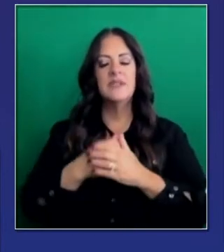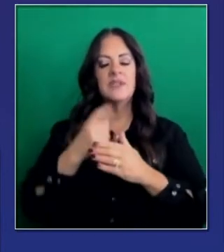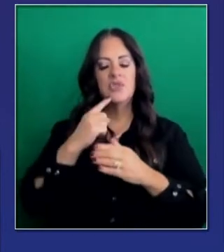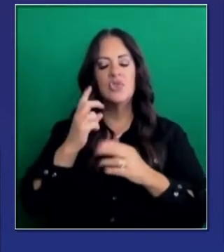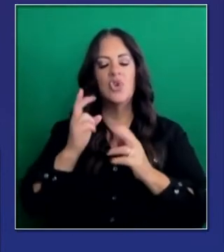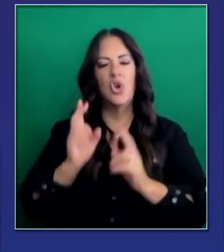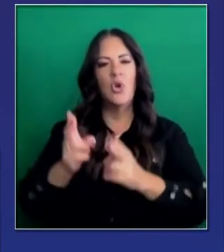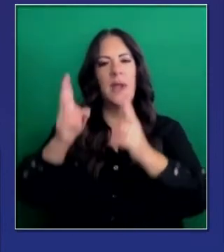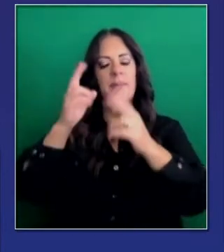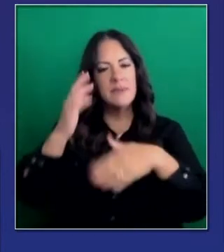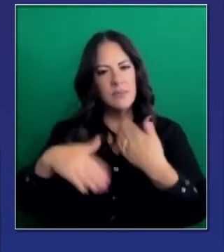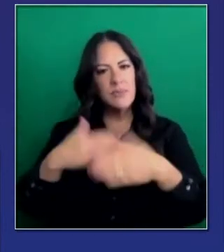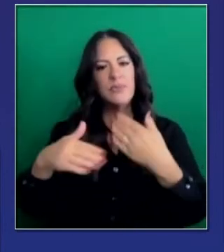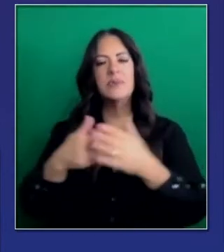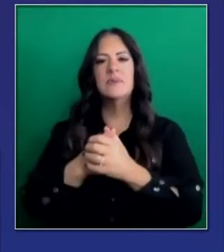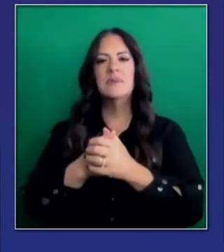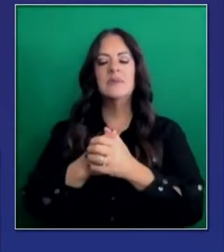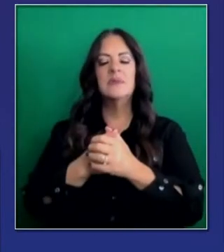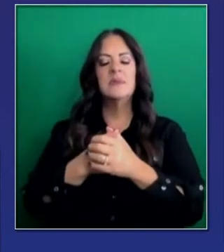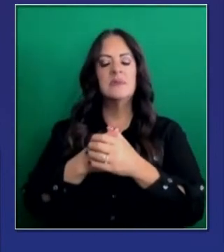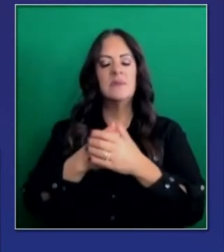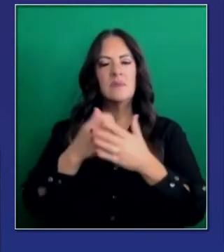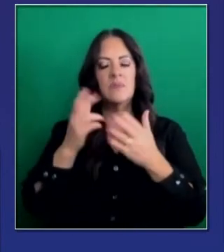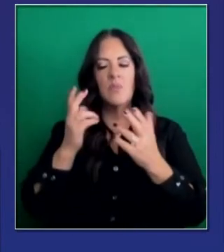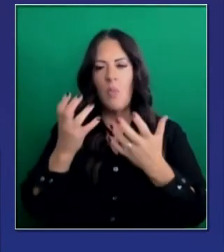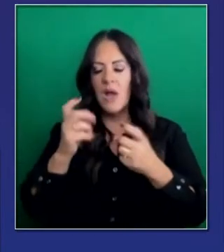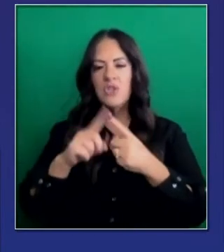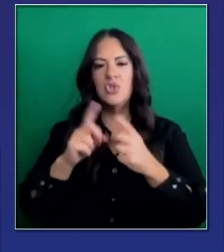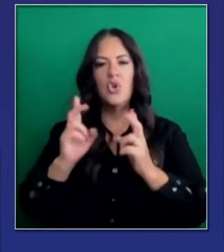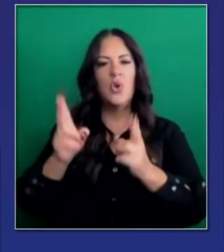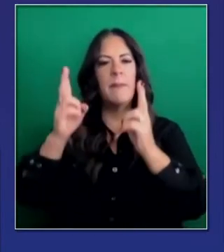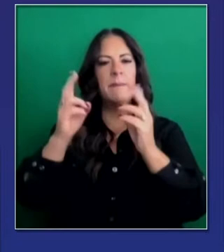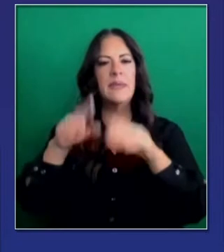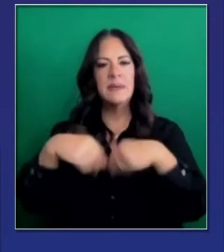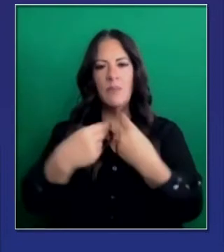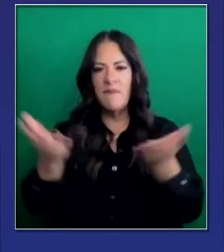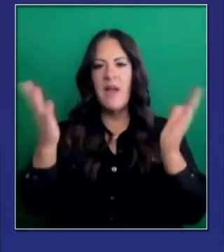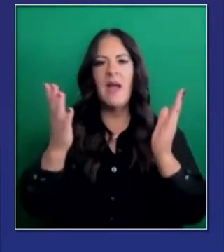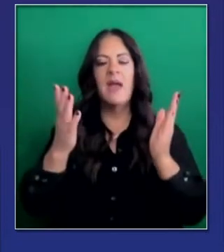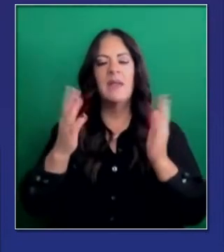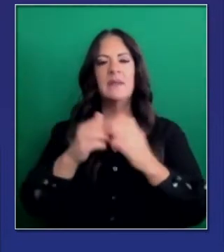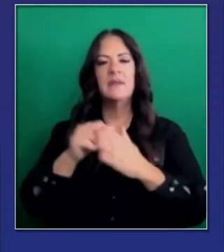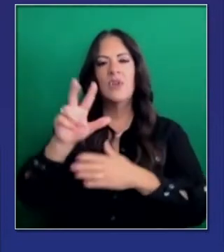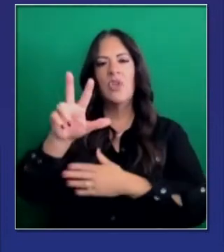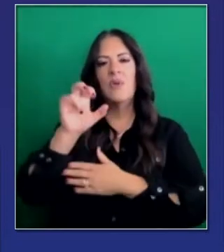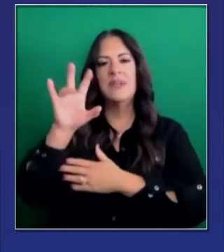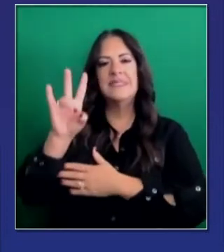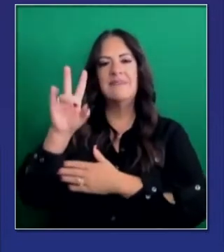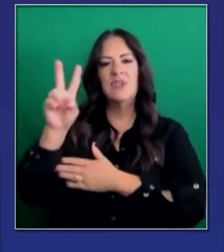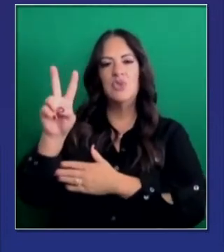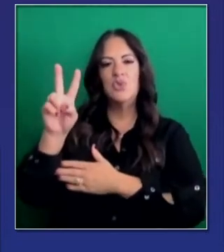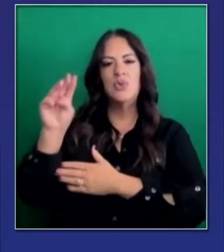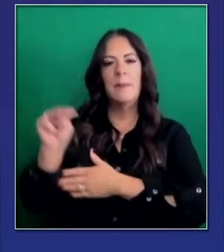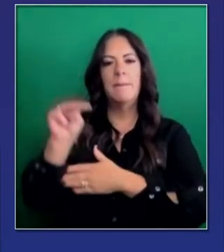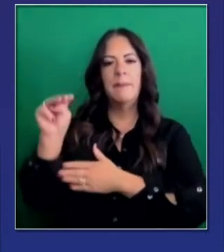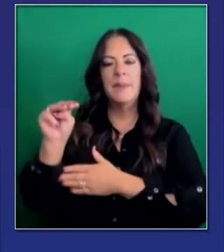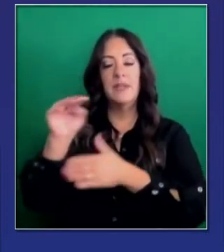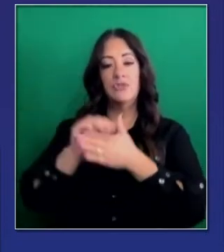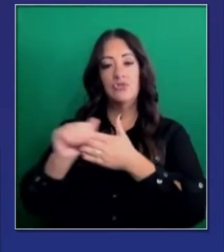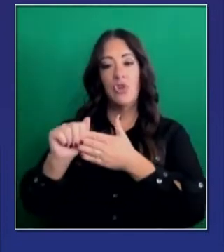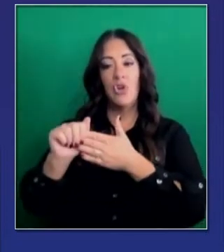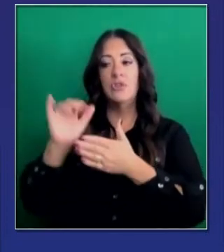administración a sacarlos de la refrigeradora y pone en el brazo de la gente 3 172 millones de dólares es el